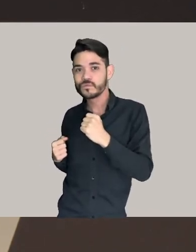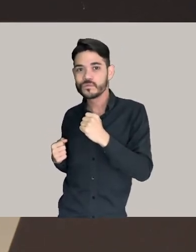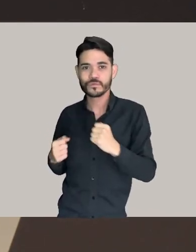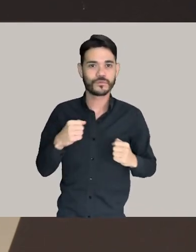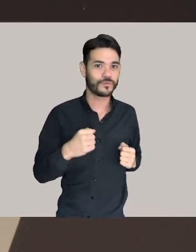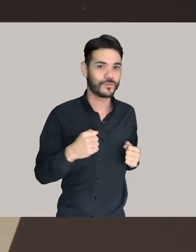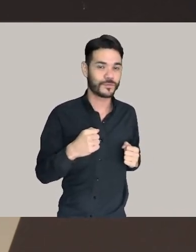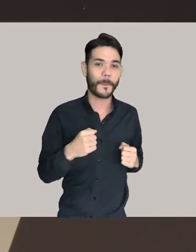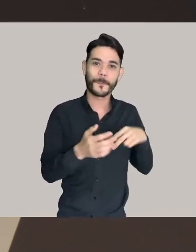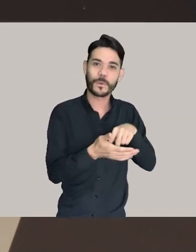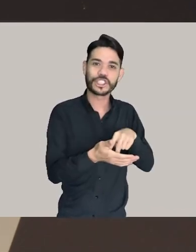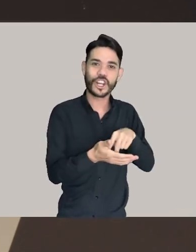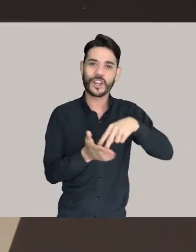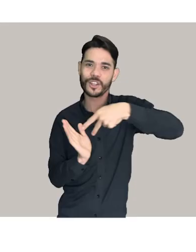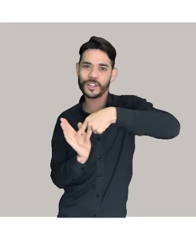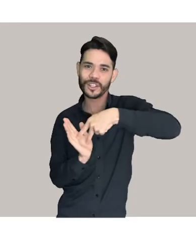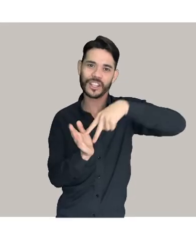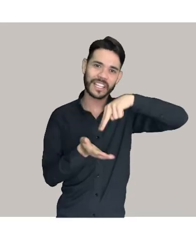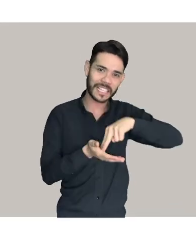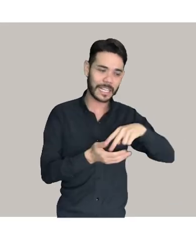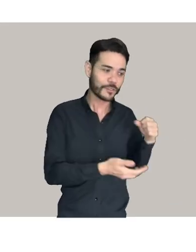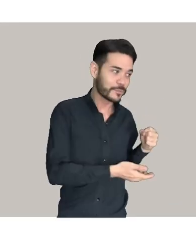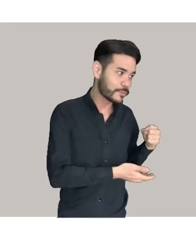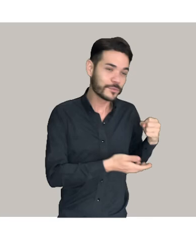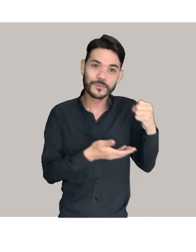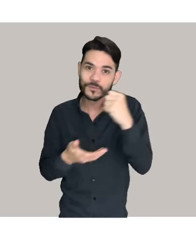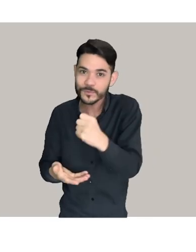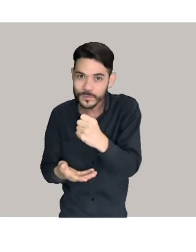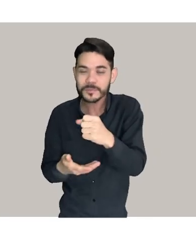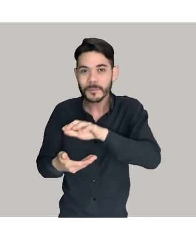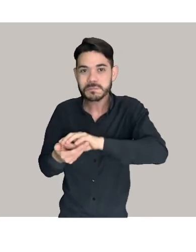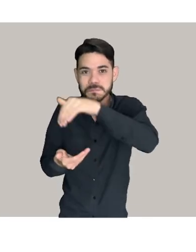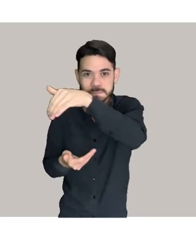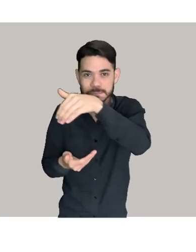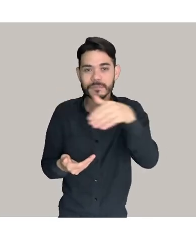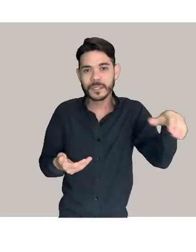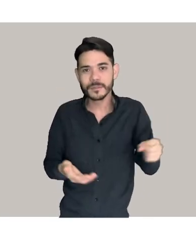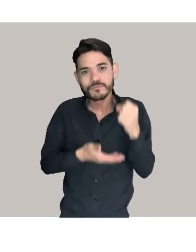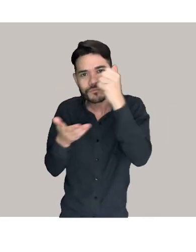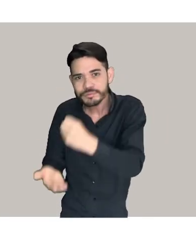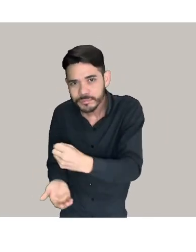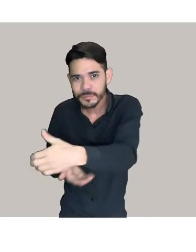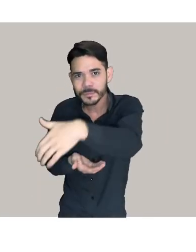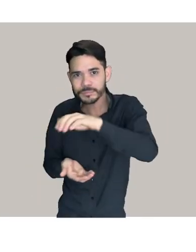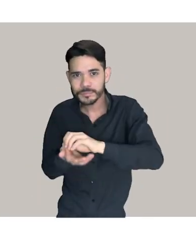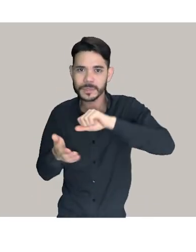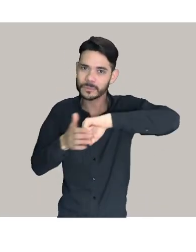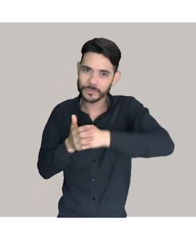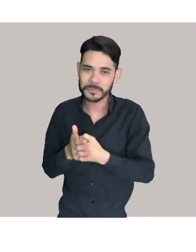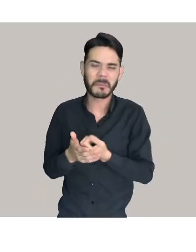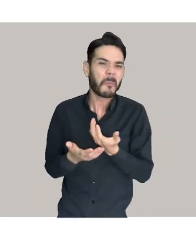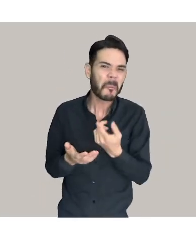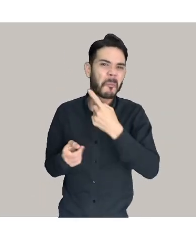tener dos posiciones. Este es una Amamelis que está llevando el secreto a la cajita, aquí lo está